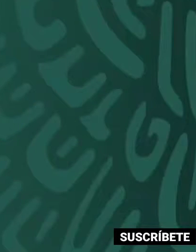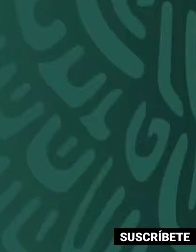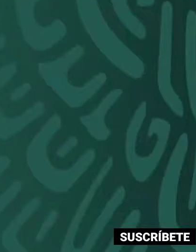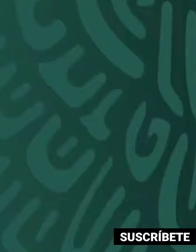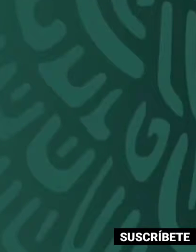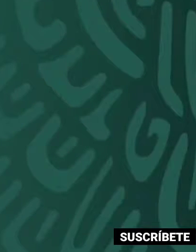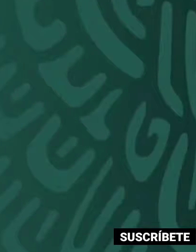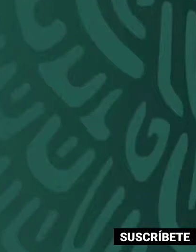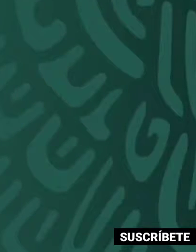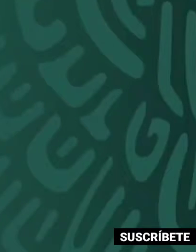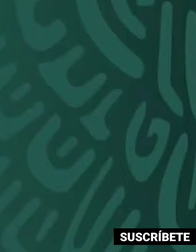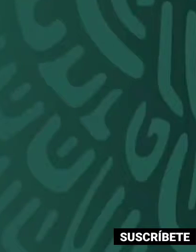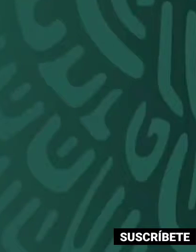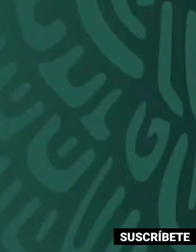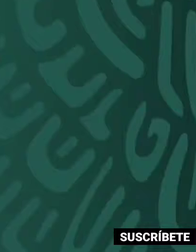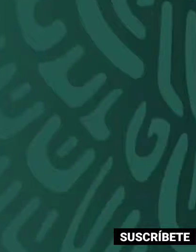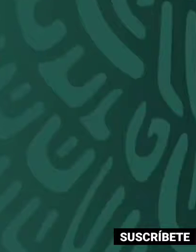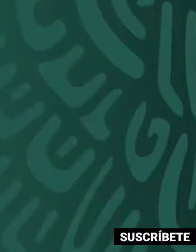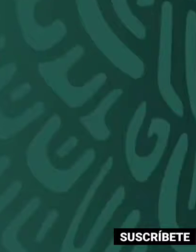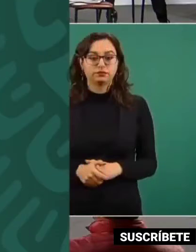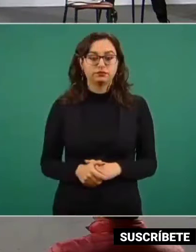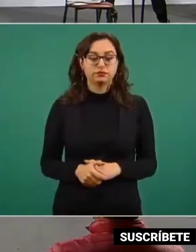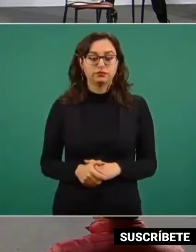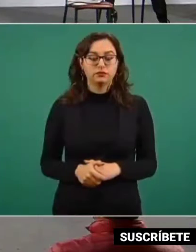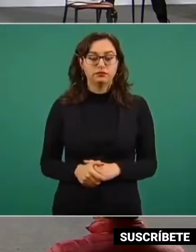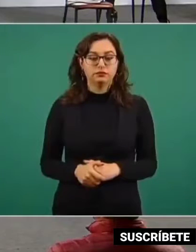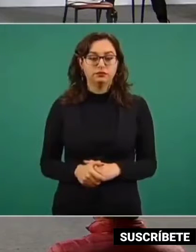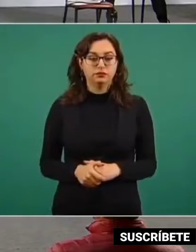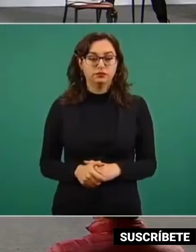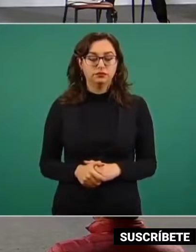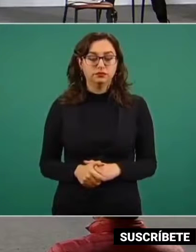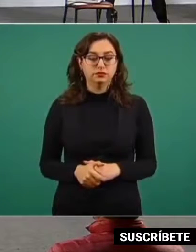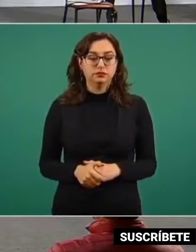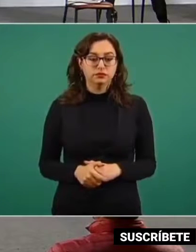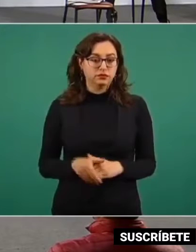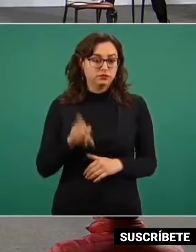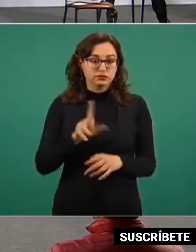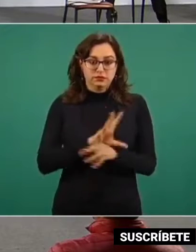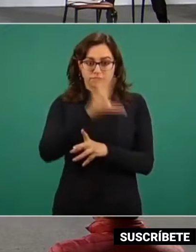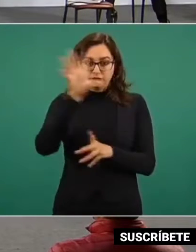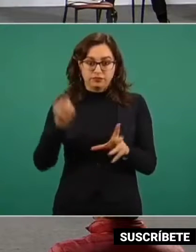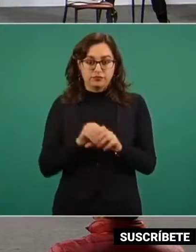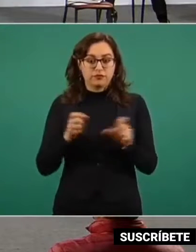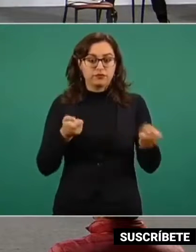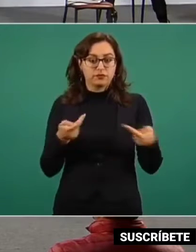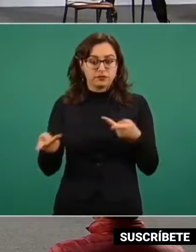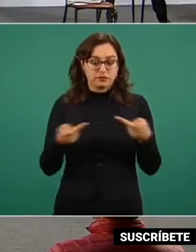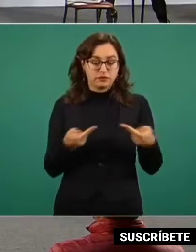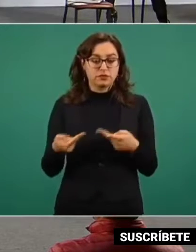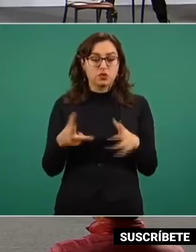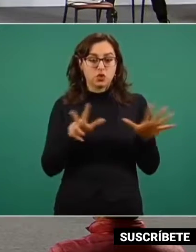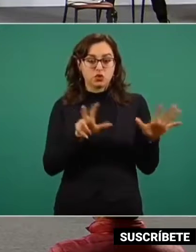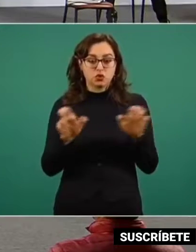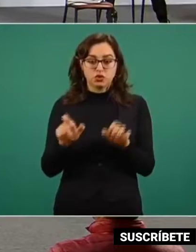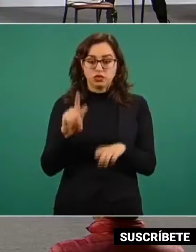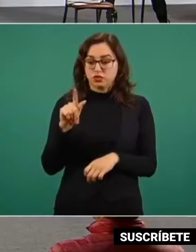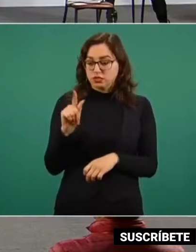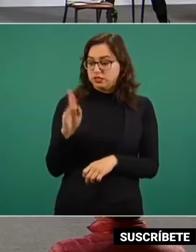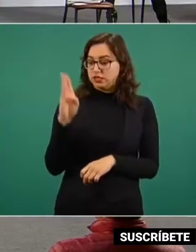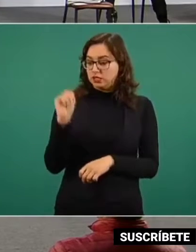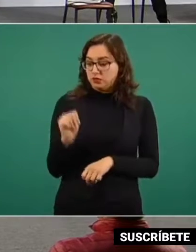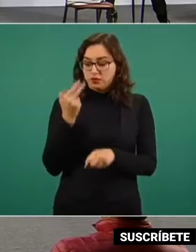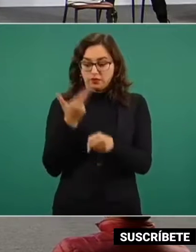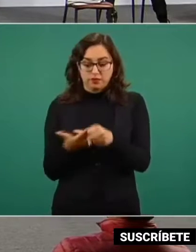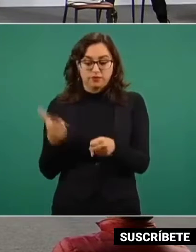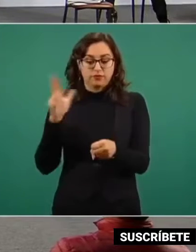vacunas que llegó a México. Aquí tenemos lo que es el plan. Son 879 hospitales.